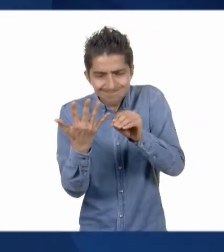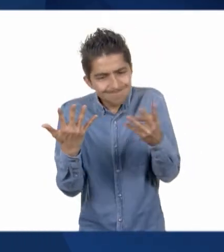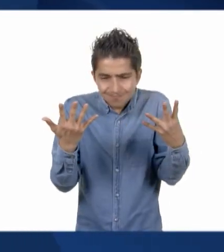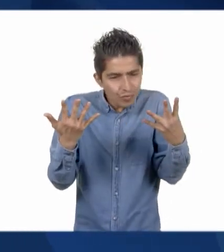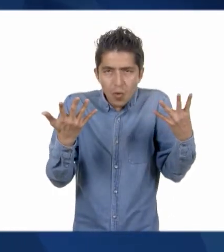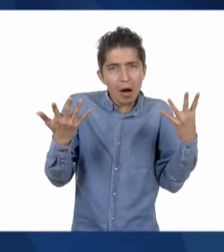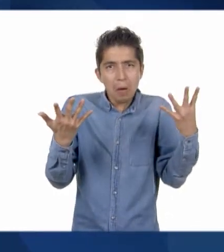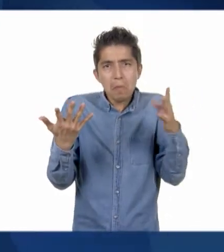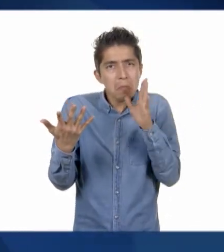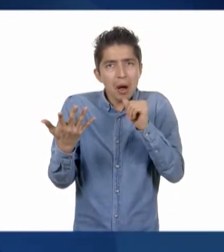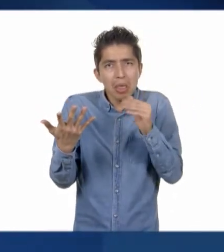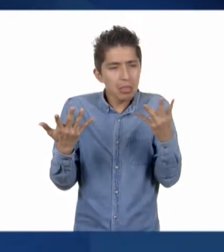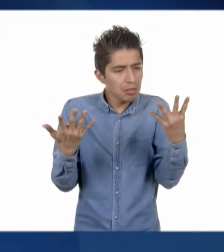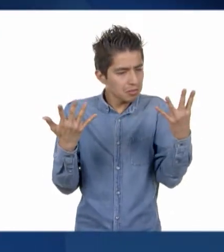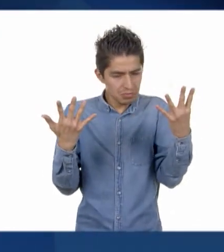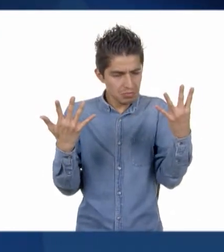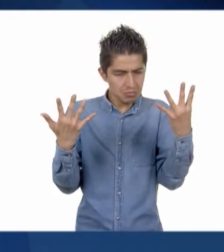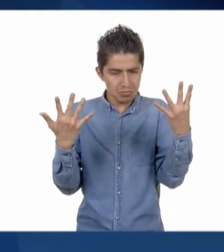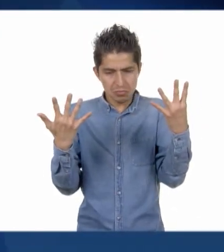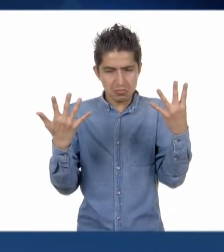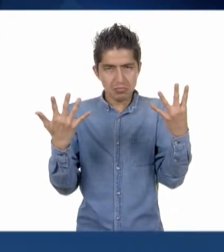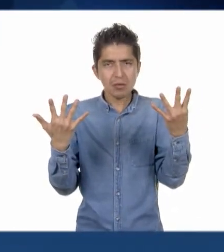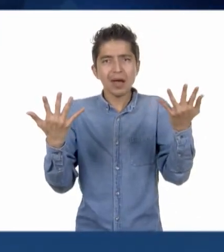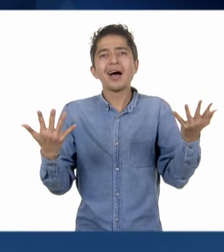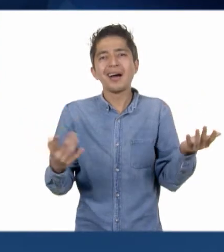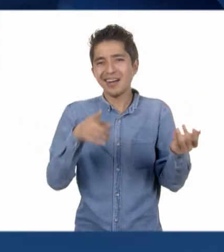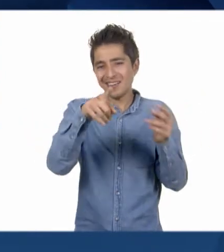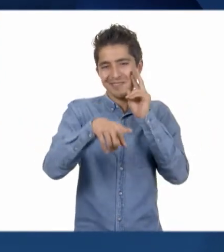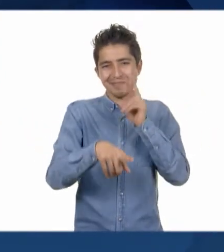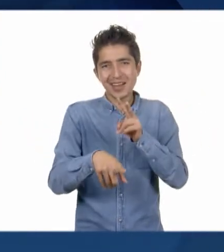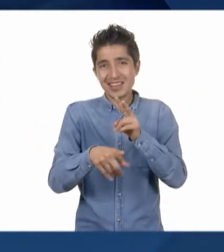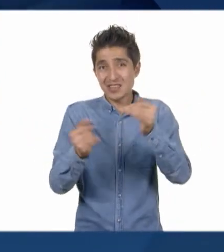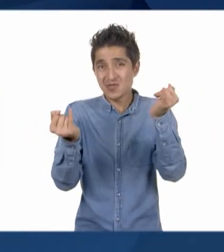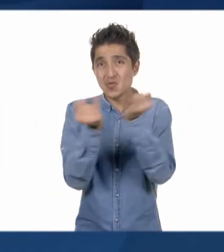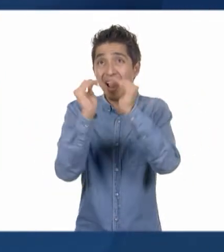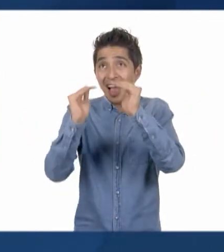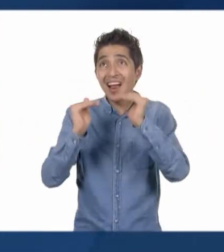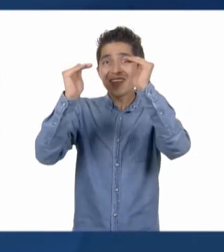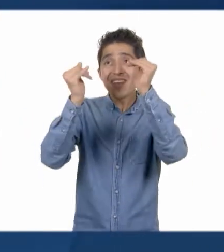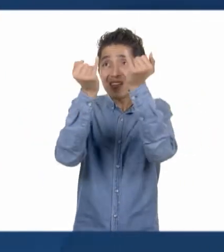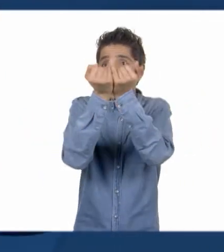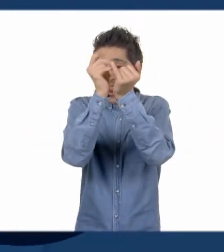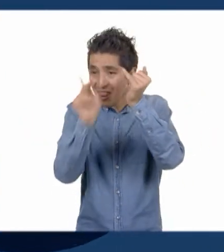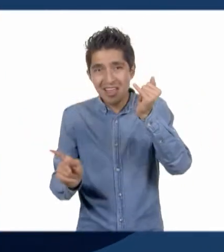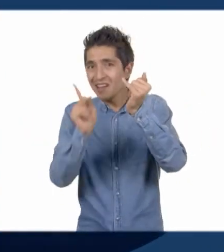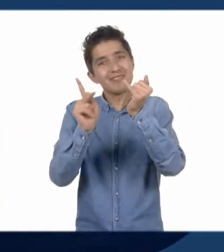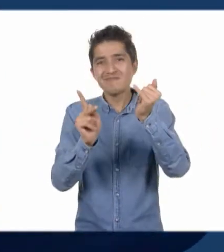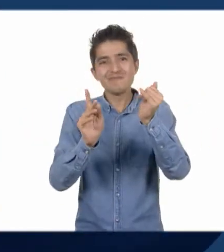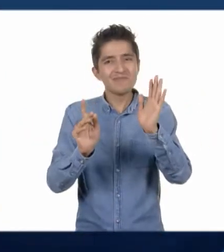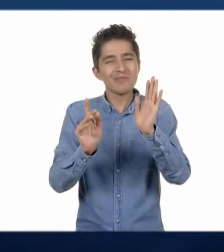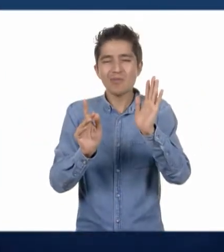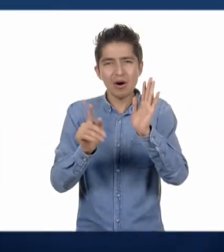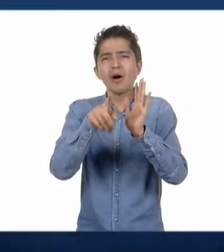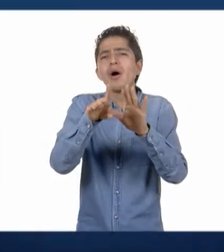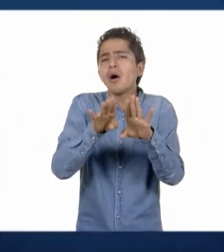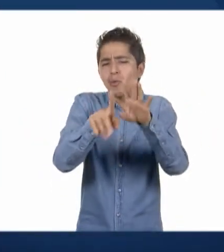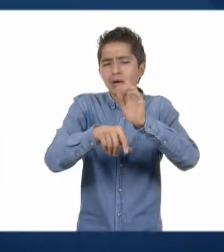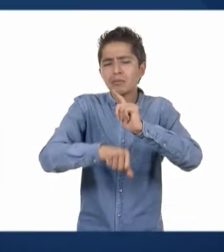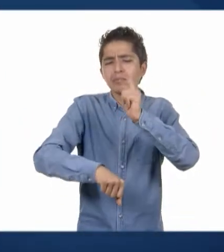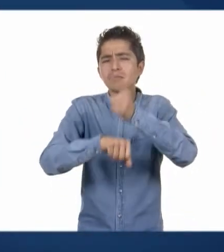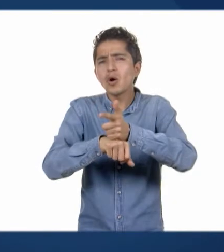hay. Como verán, aquí no podemos aplicar el mismo criterio. ¿Qué podemos hacer entonces para encontrar